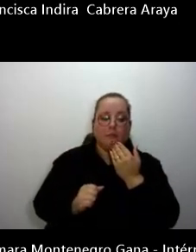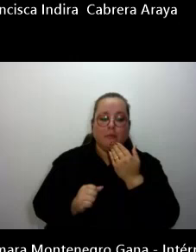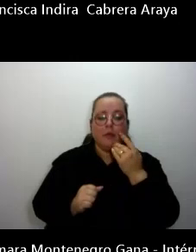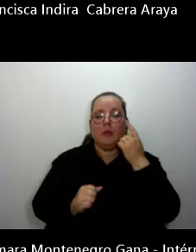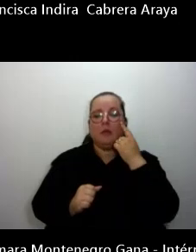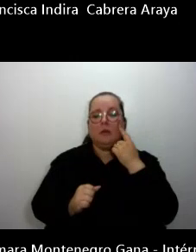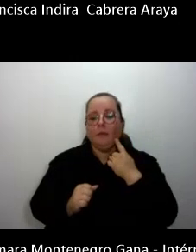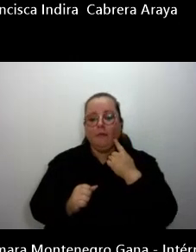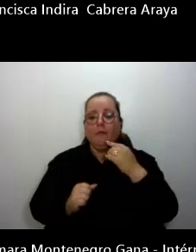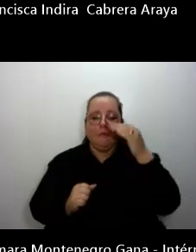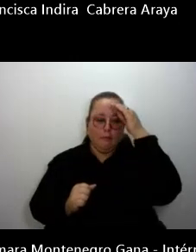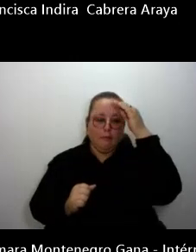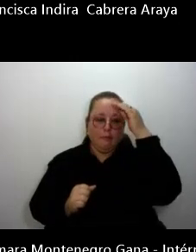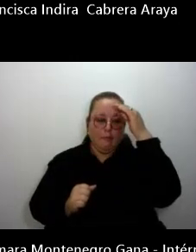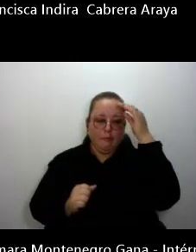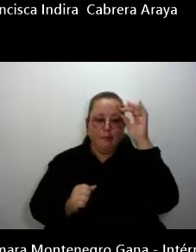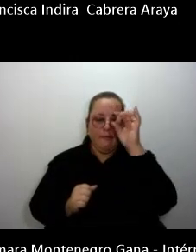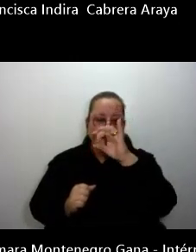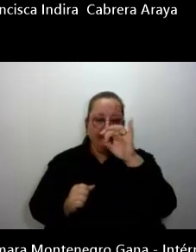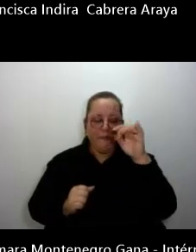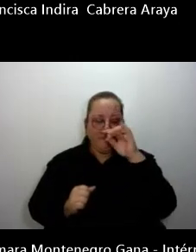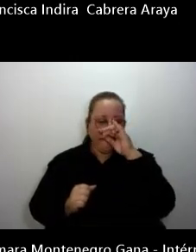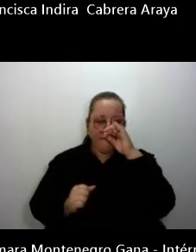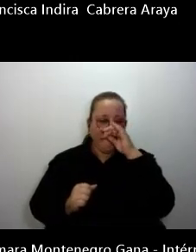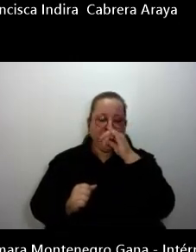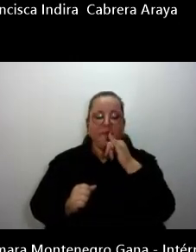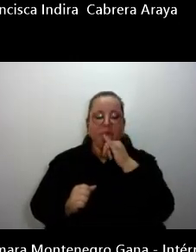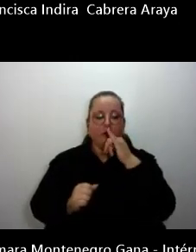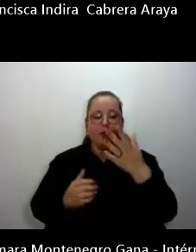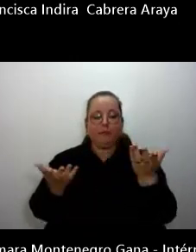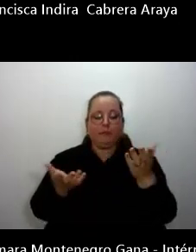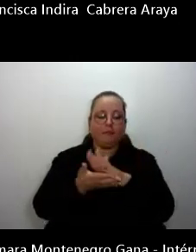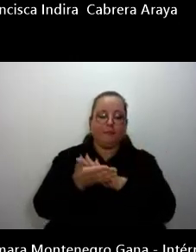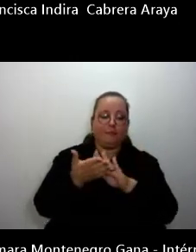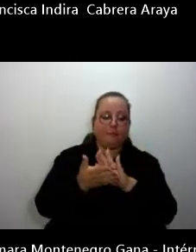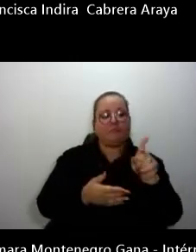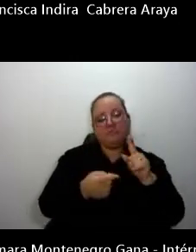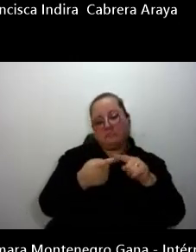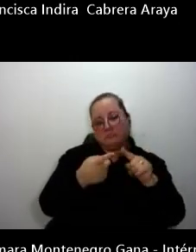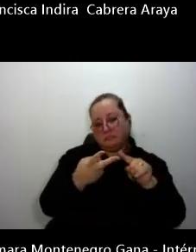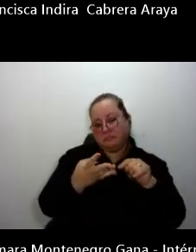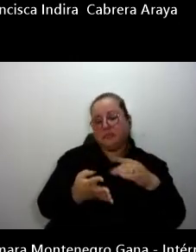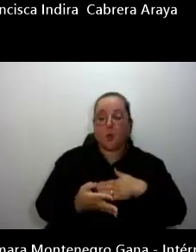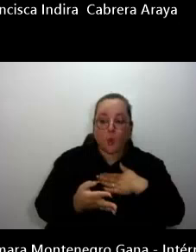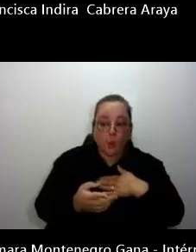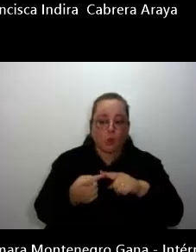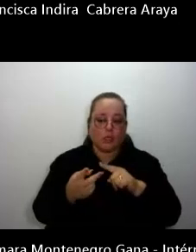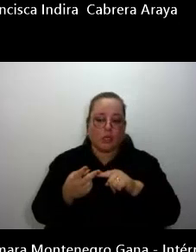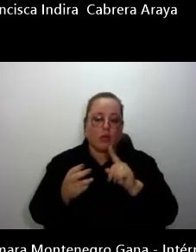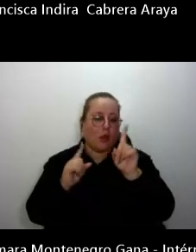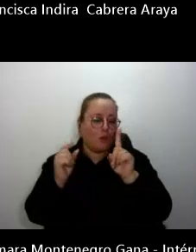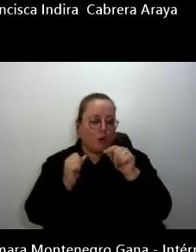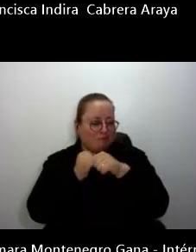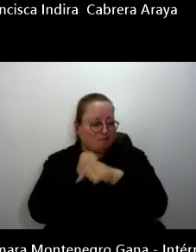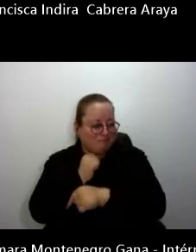¿verdad? Y experiencias de disfrute como, no sé, ciertos gustos particulares o gustos profundos, ¿verdad?